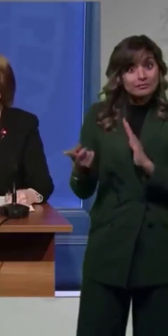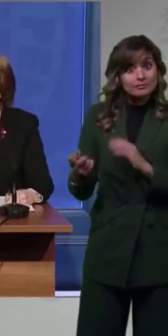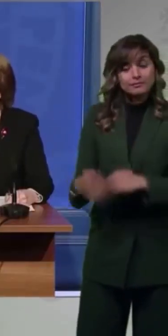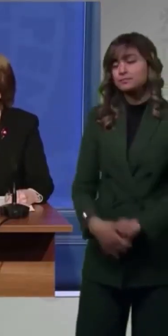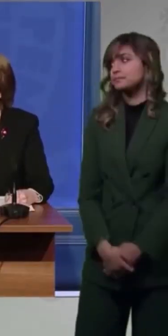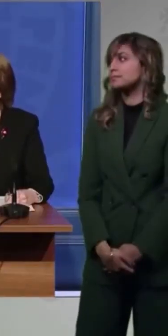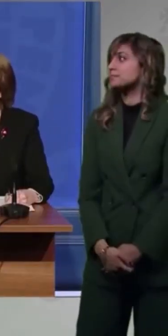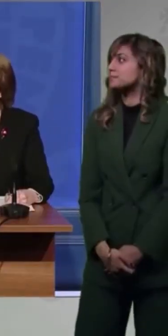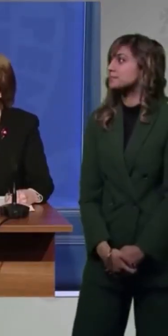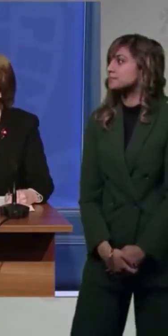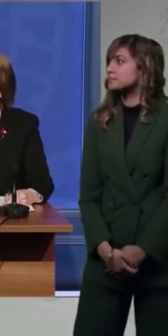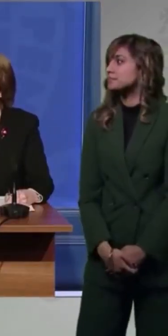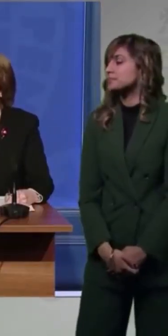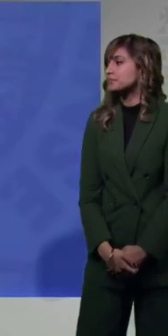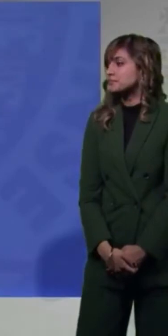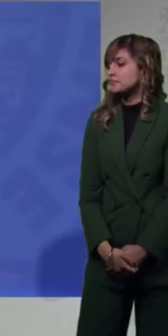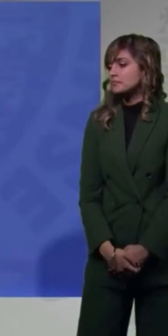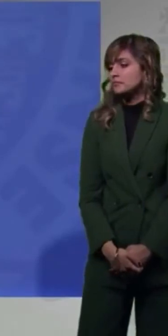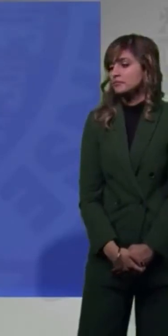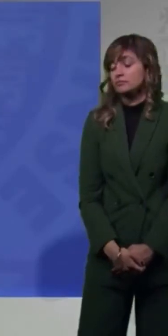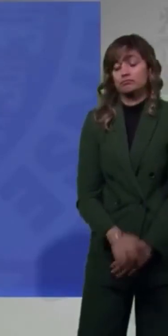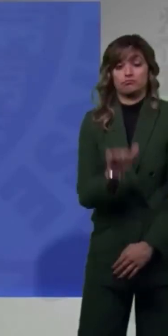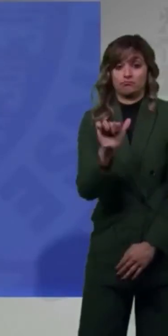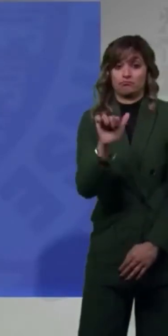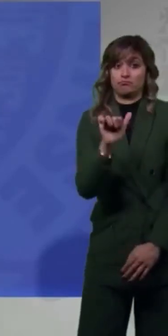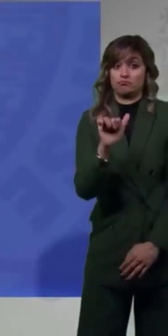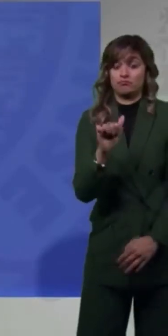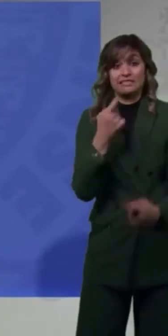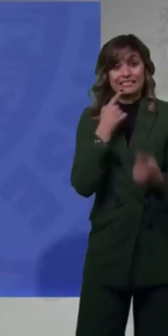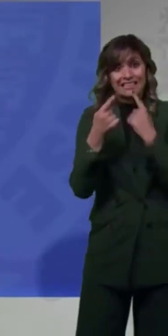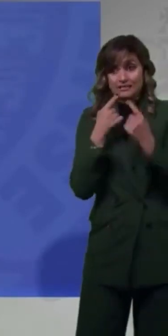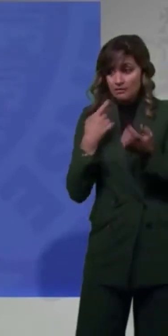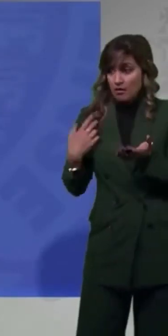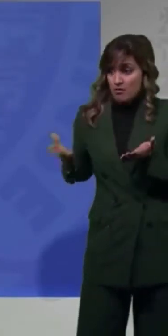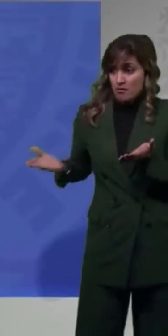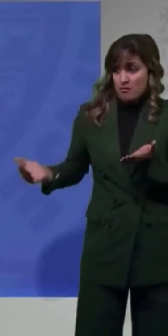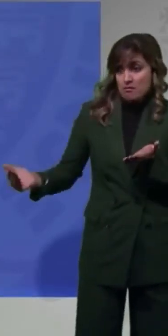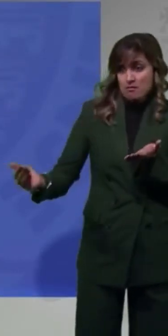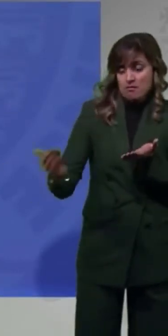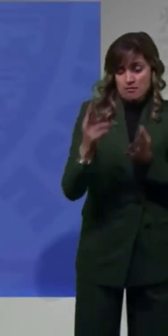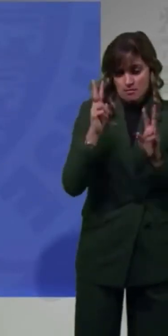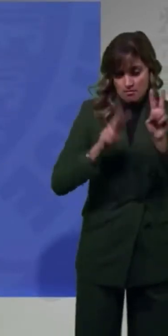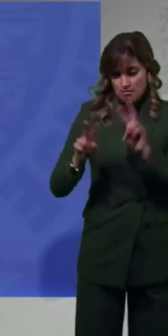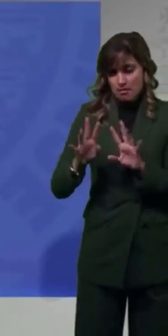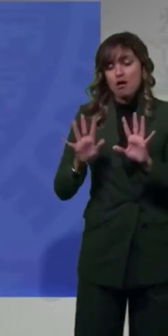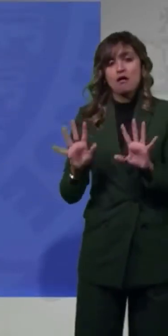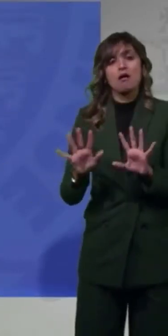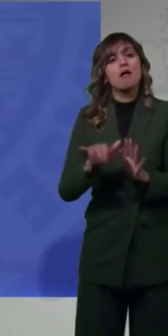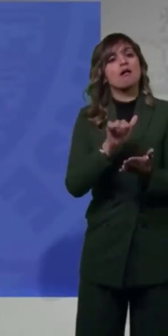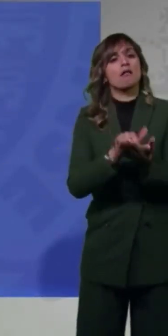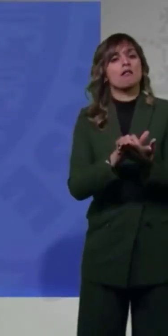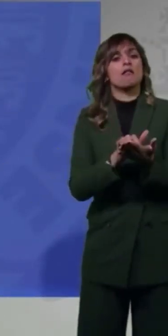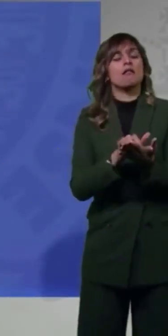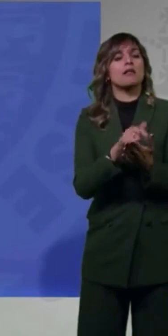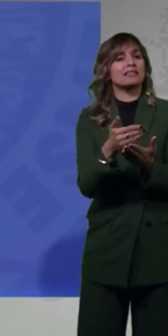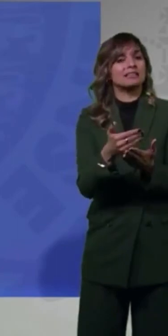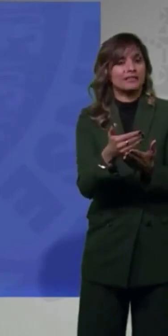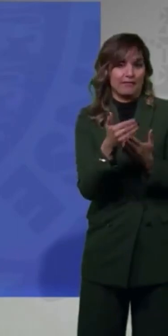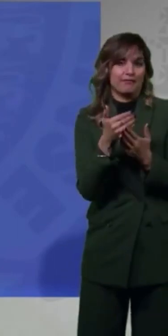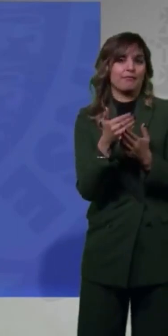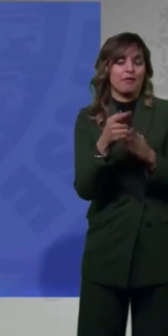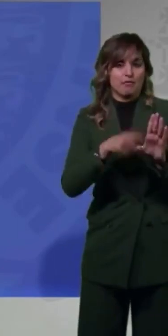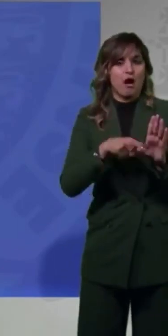segunda dosis de la vacuna fighter habiendo advertido previamente que sólo recibirían una inyección inicial a menos que tuvieran